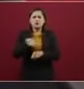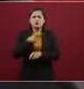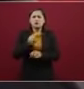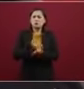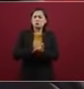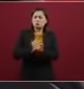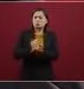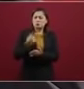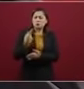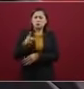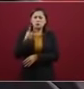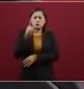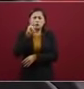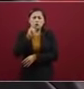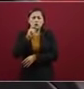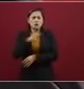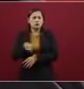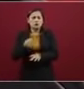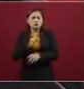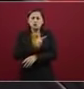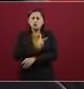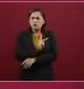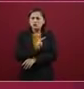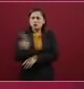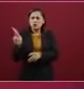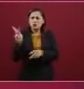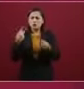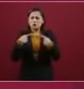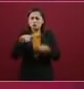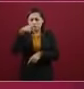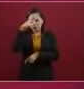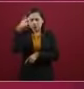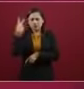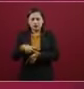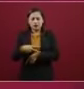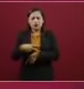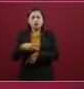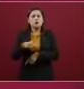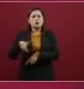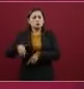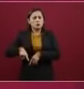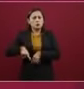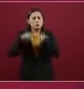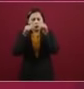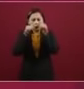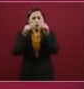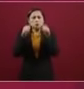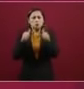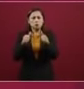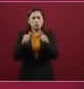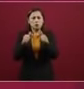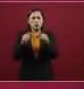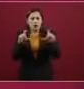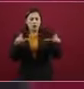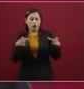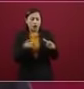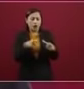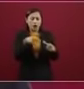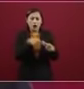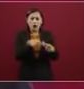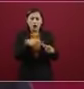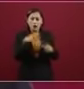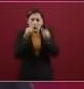sexuales, a todos los mexicanos. Ya el gobierno no está al servicio de una minoría,